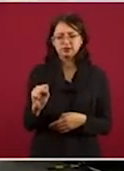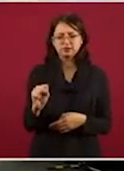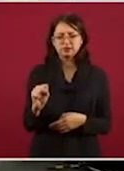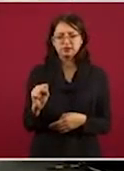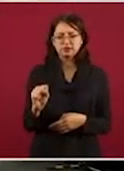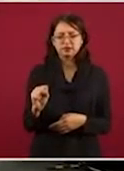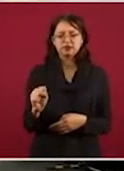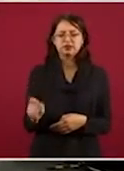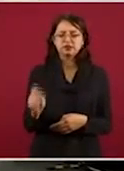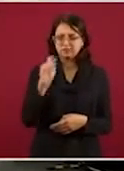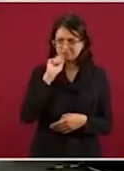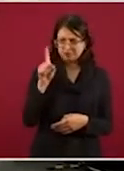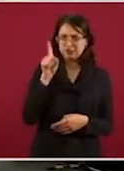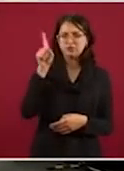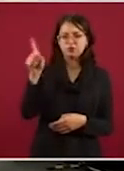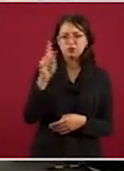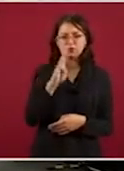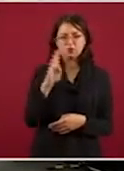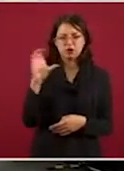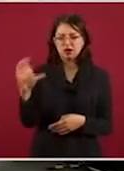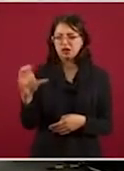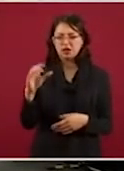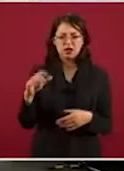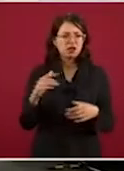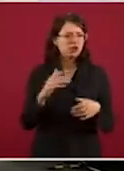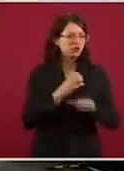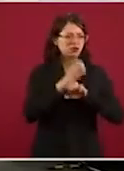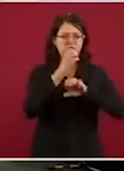Allá mismo en Baja California y en todos lados,